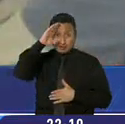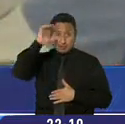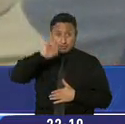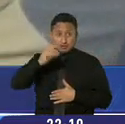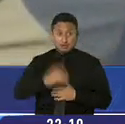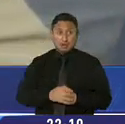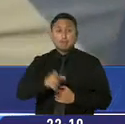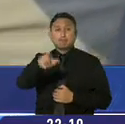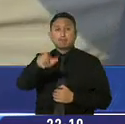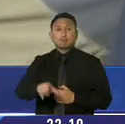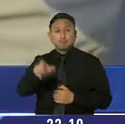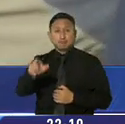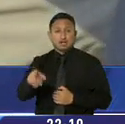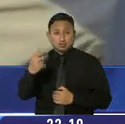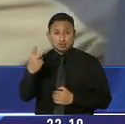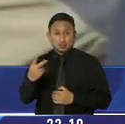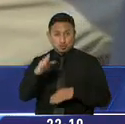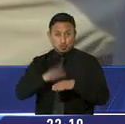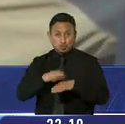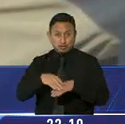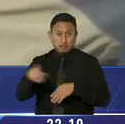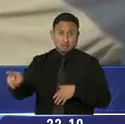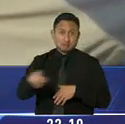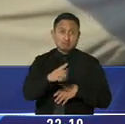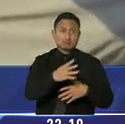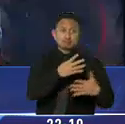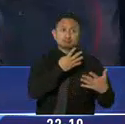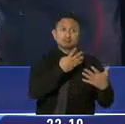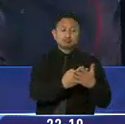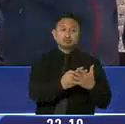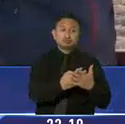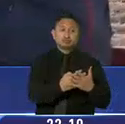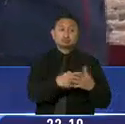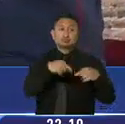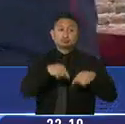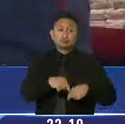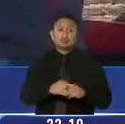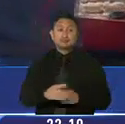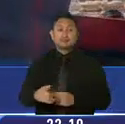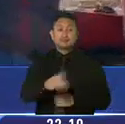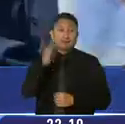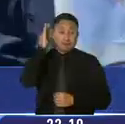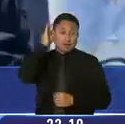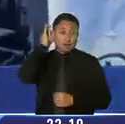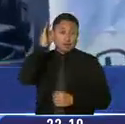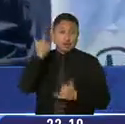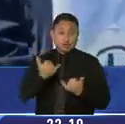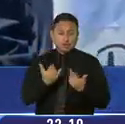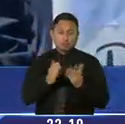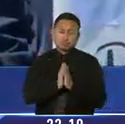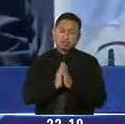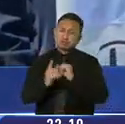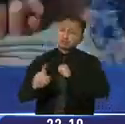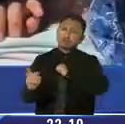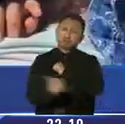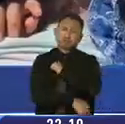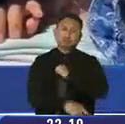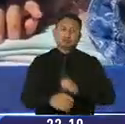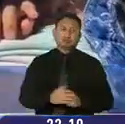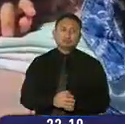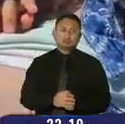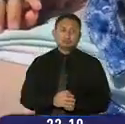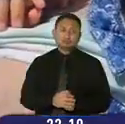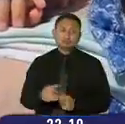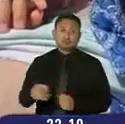de 2 implicados en el caso de Zacapintas, por lo que la desconsolada mujer pide justicia. No es un perro, no es